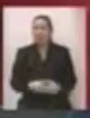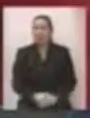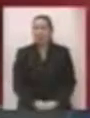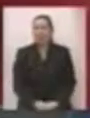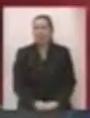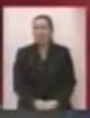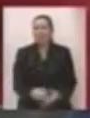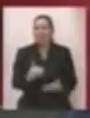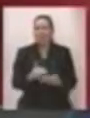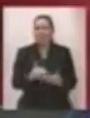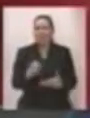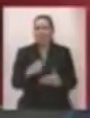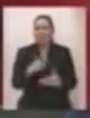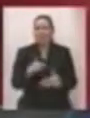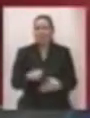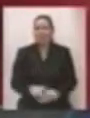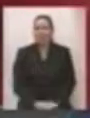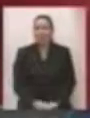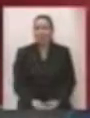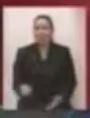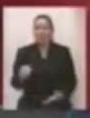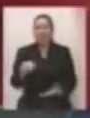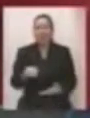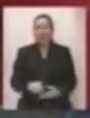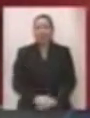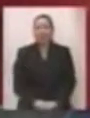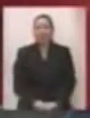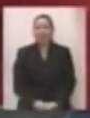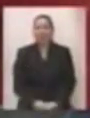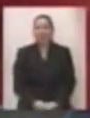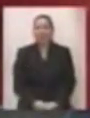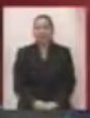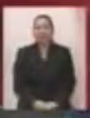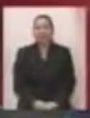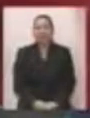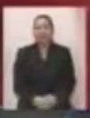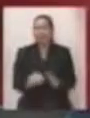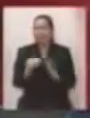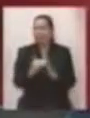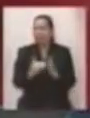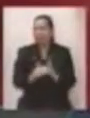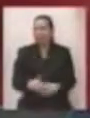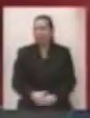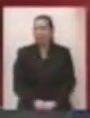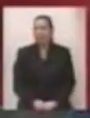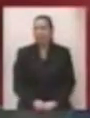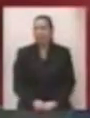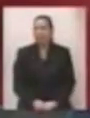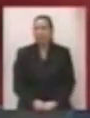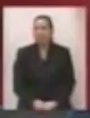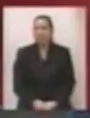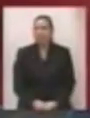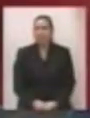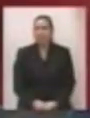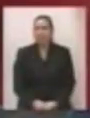que en el artículo 2, cuando se habla de declaratoria de interés nacional, en este artículo agregar lo